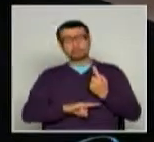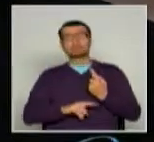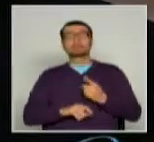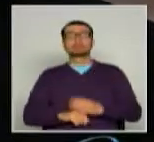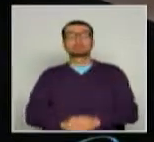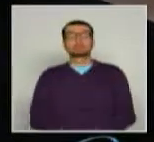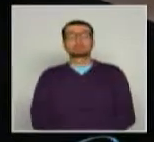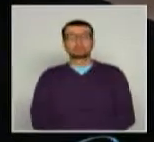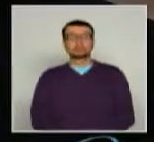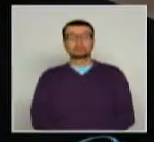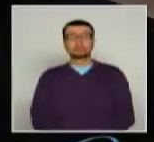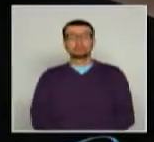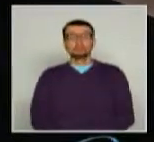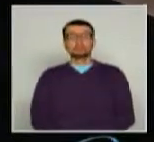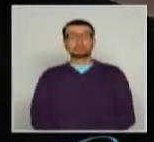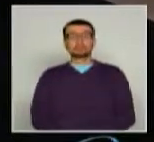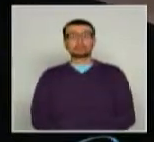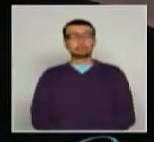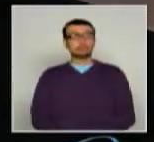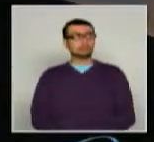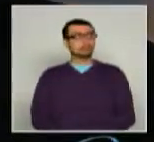músculo.